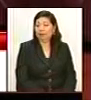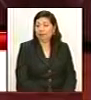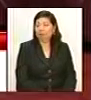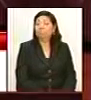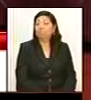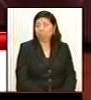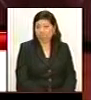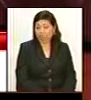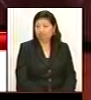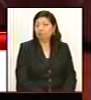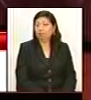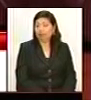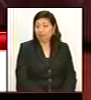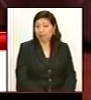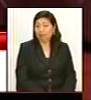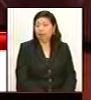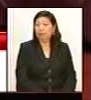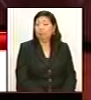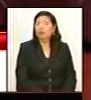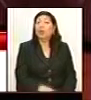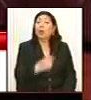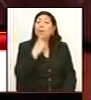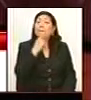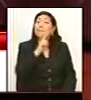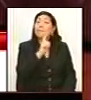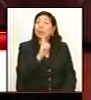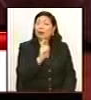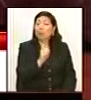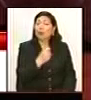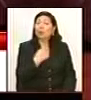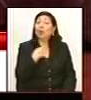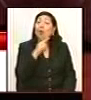Sí, efectivamente. Entonces, y la pregunta que le haría,